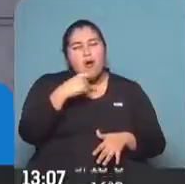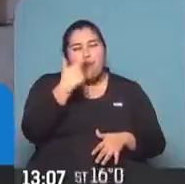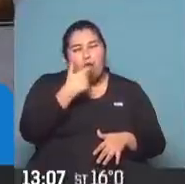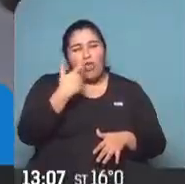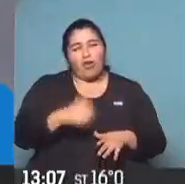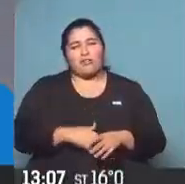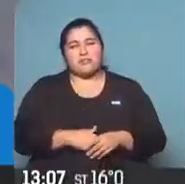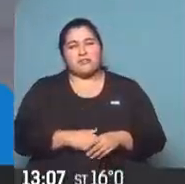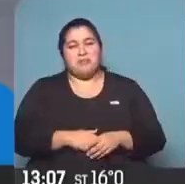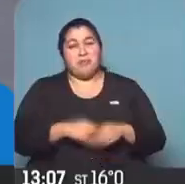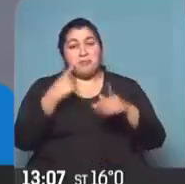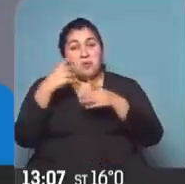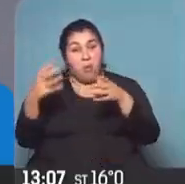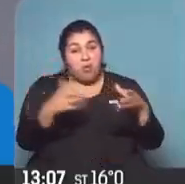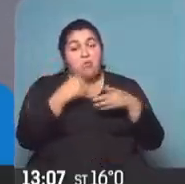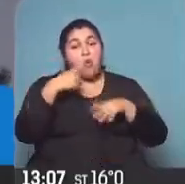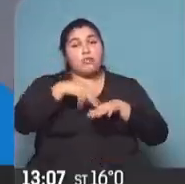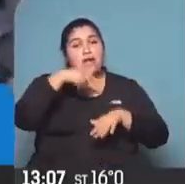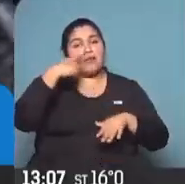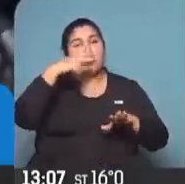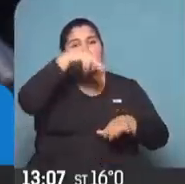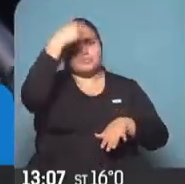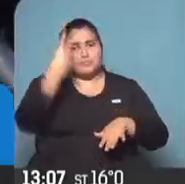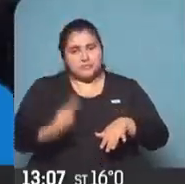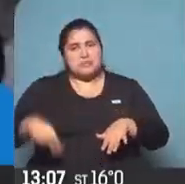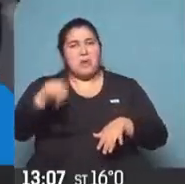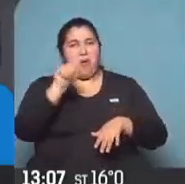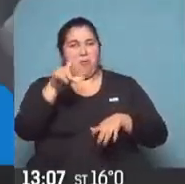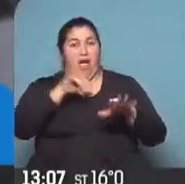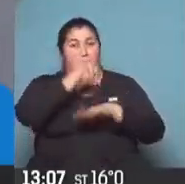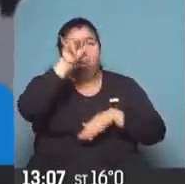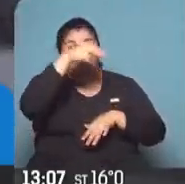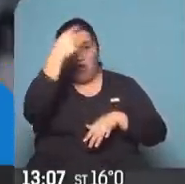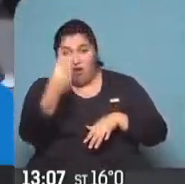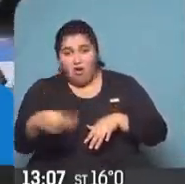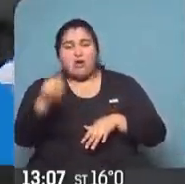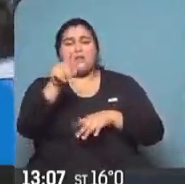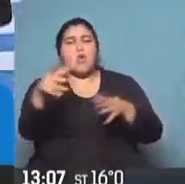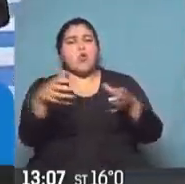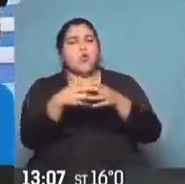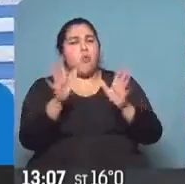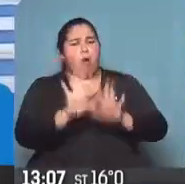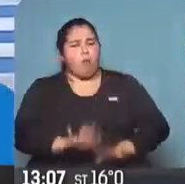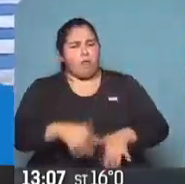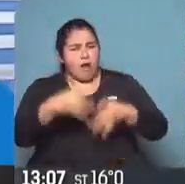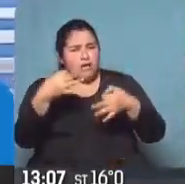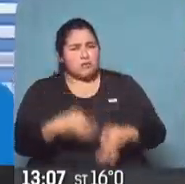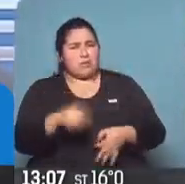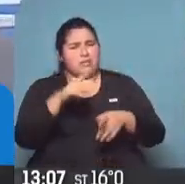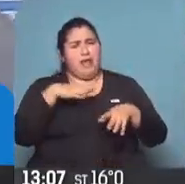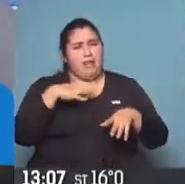he recibido de dios es una unidad organizada equipada en su vida para que nuestra cooperación